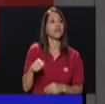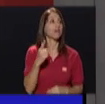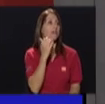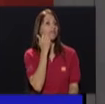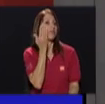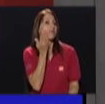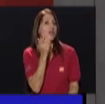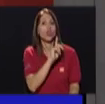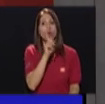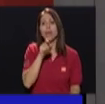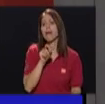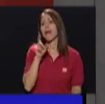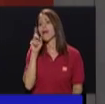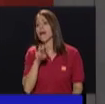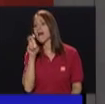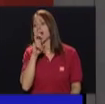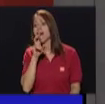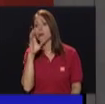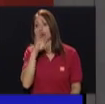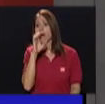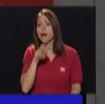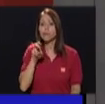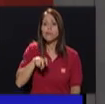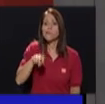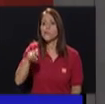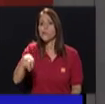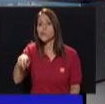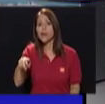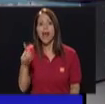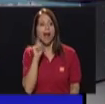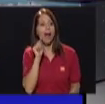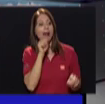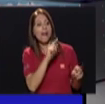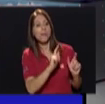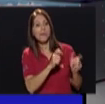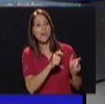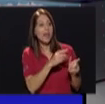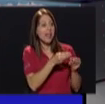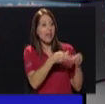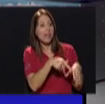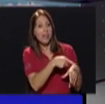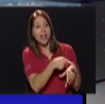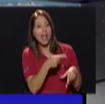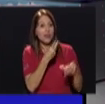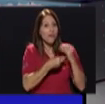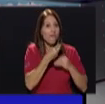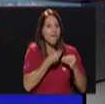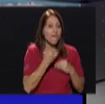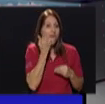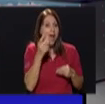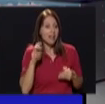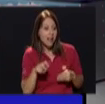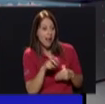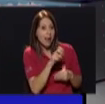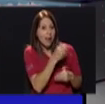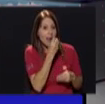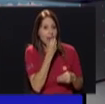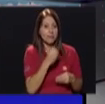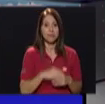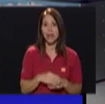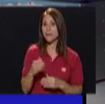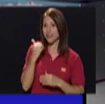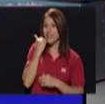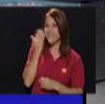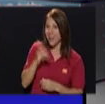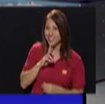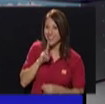rato de esfuerzo, voy y me como la comida, los residuos que dejaron ahí, entonces eso también es una de las cosas. Y en realidad son medidas que son fáciles de tomar, lo que pasa es que uno no